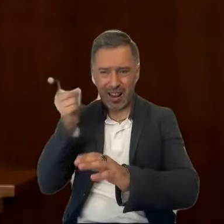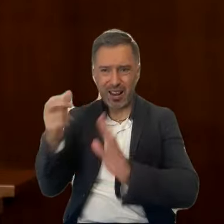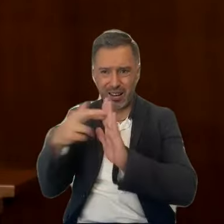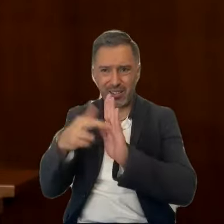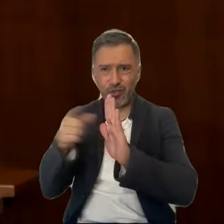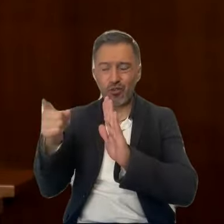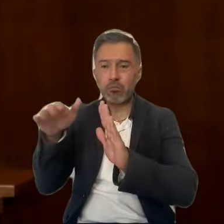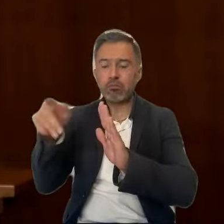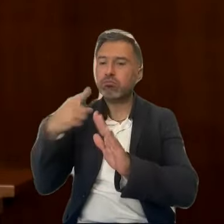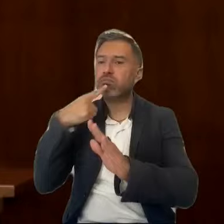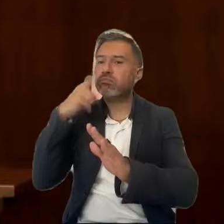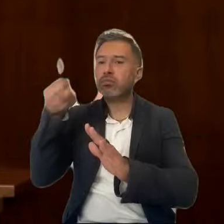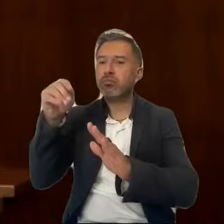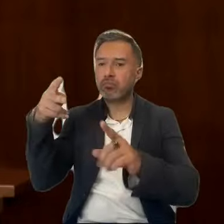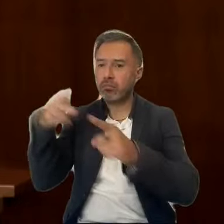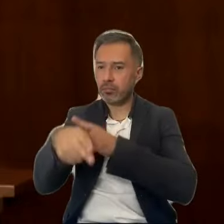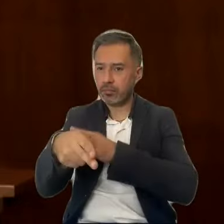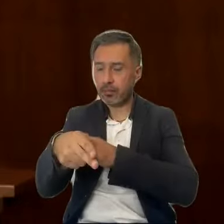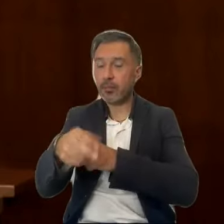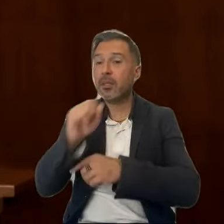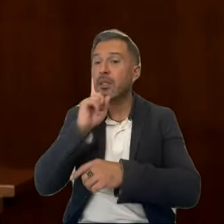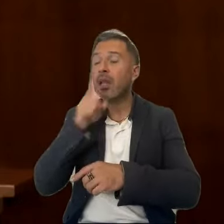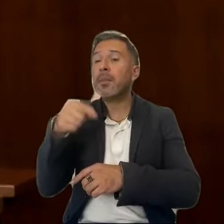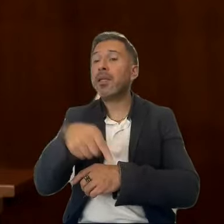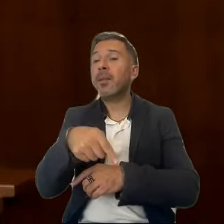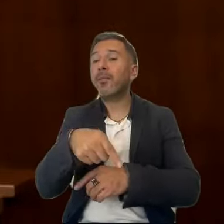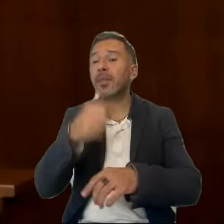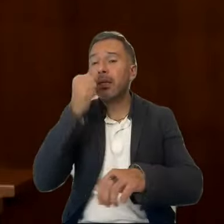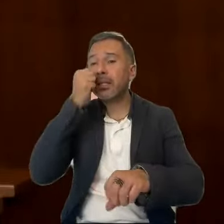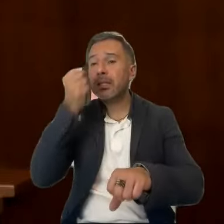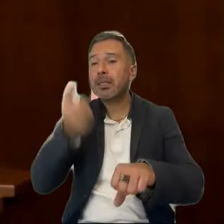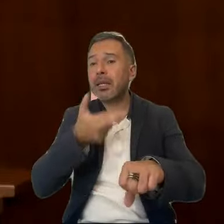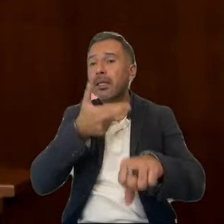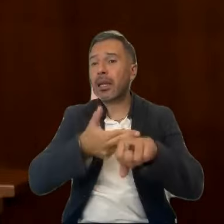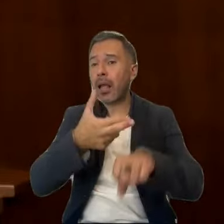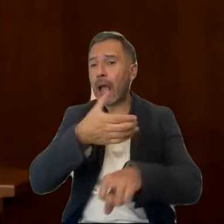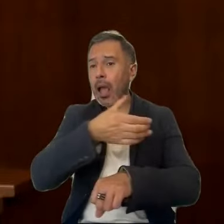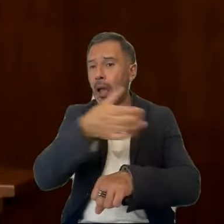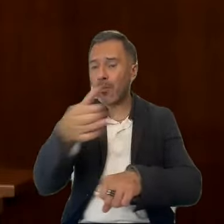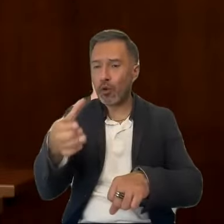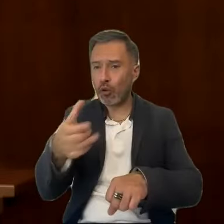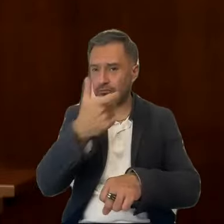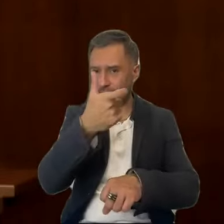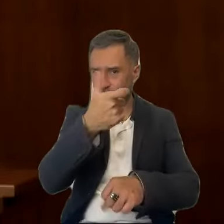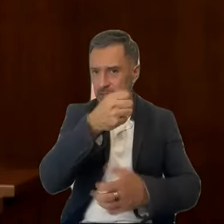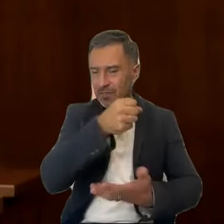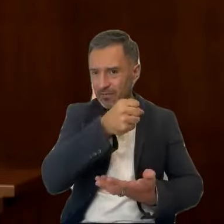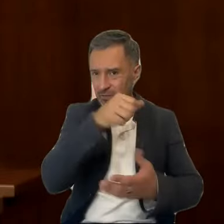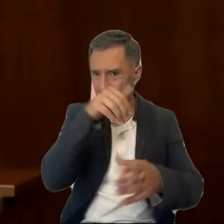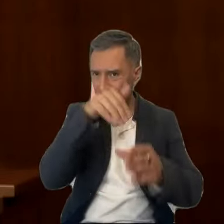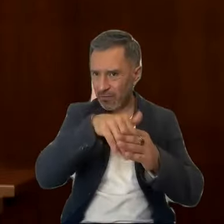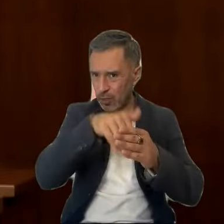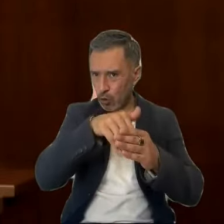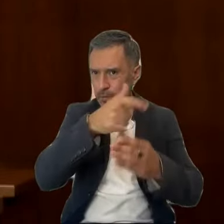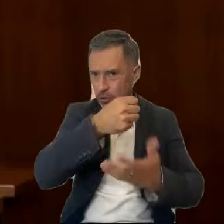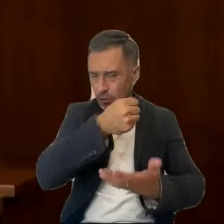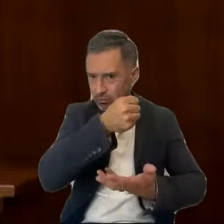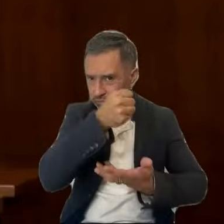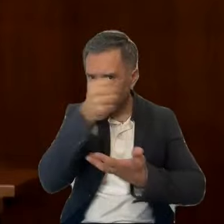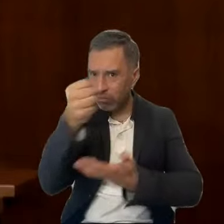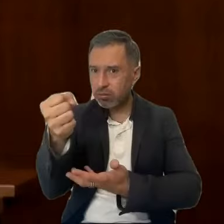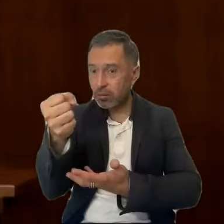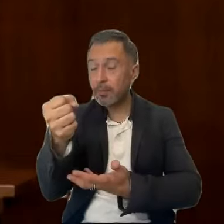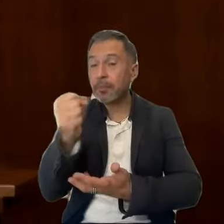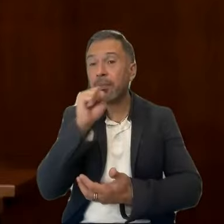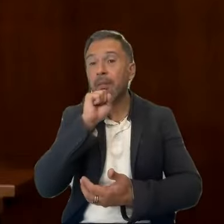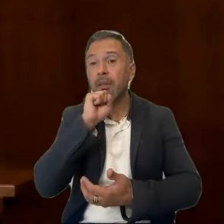un fideicomiso por parte de la Secretaría del Campo y, por supuesto, una iniciativa ya presentada para